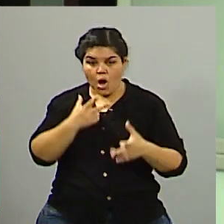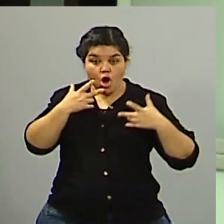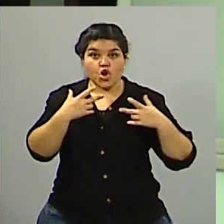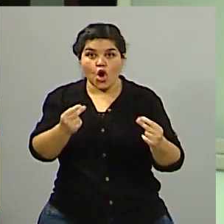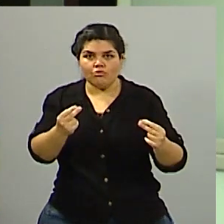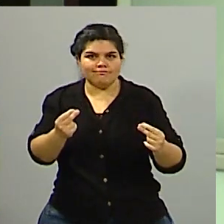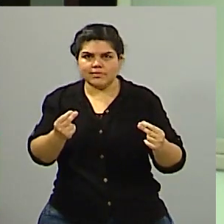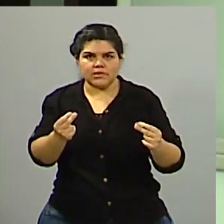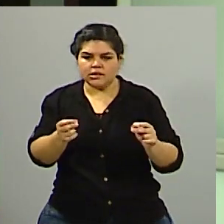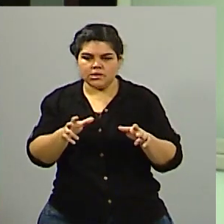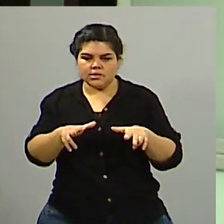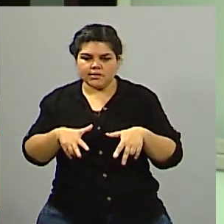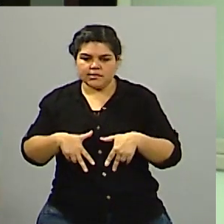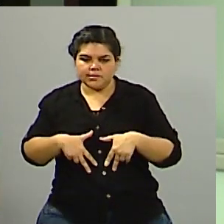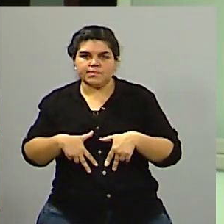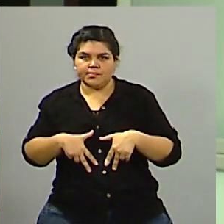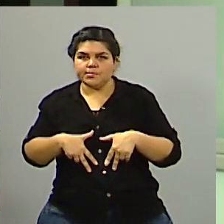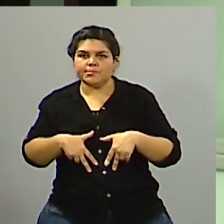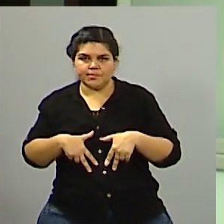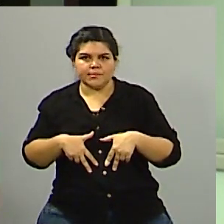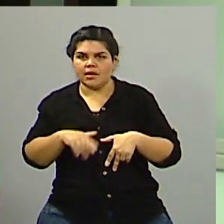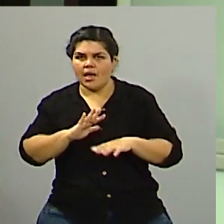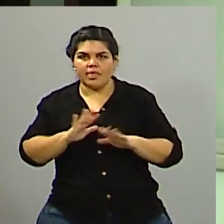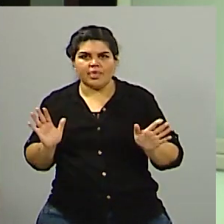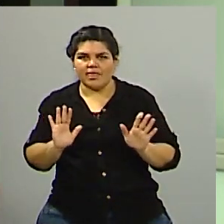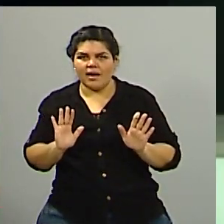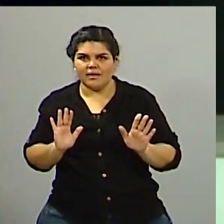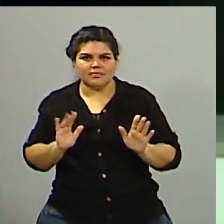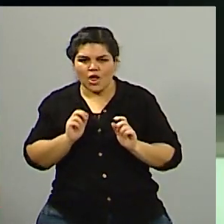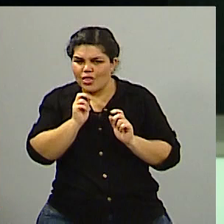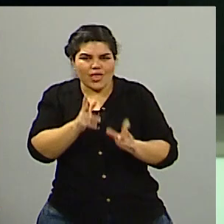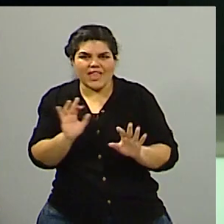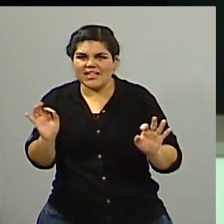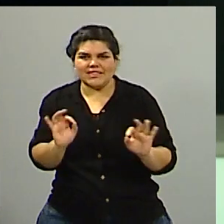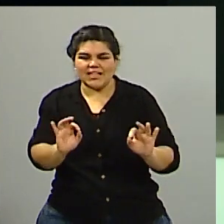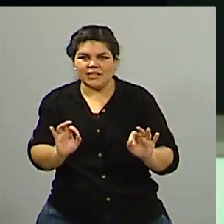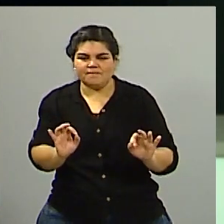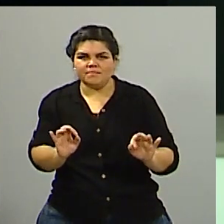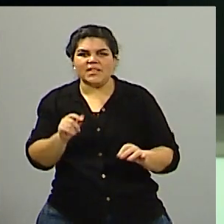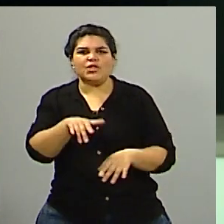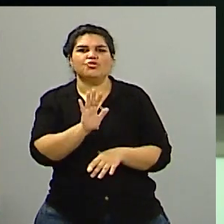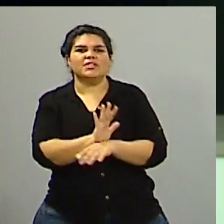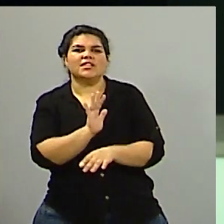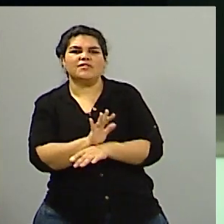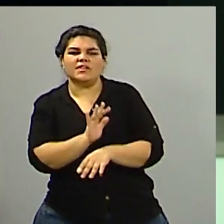tenemos que hacer nosotros como hijos, que por ahí demandamos esa atención de esos abuelos para sus nietos, de entender que tal